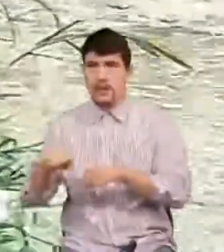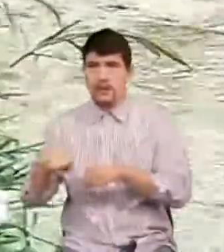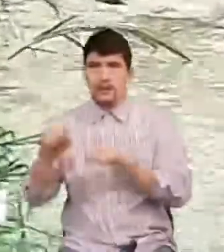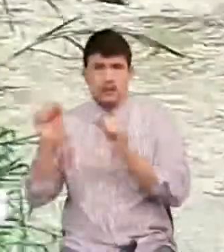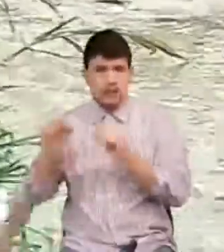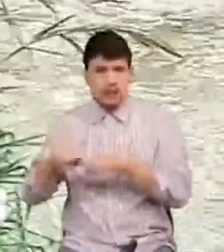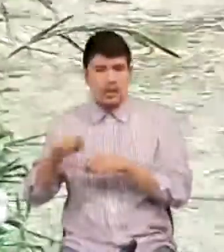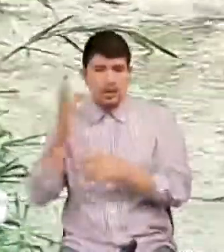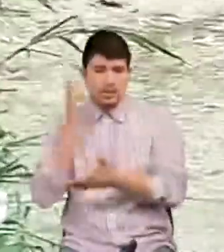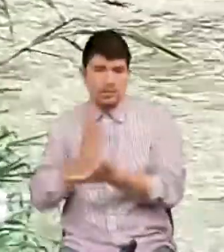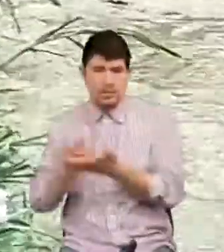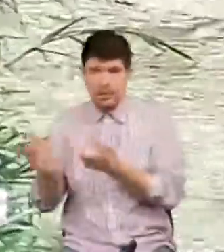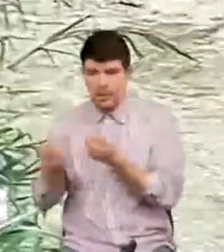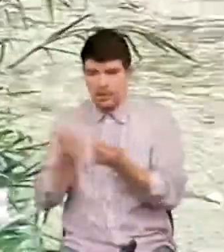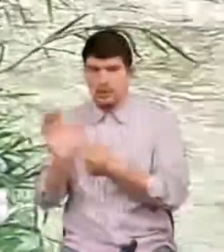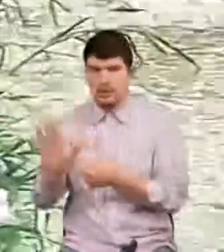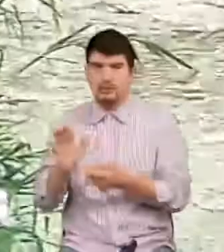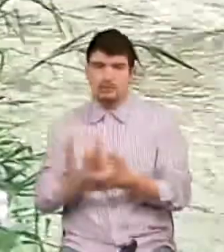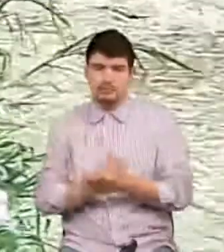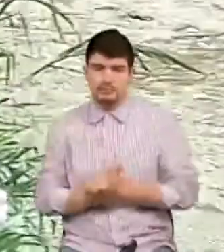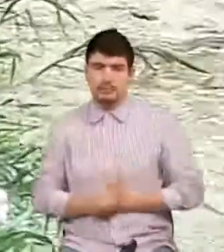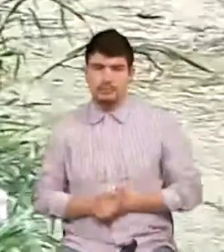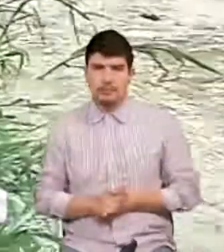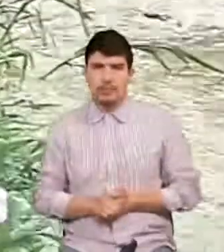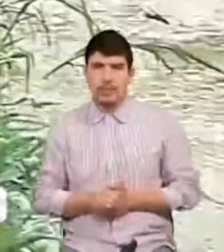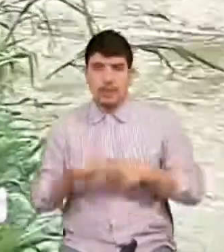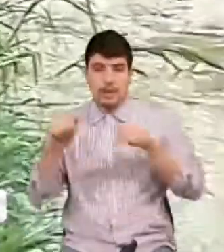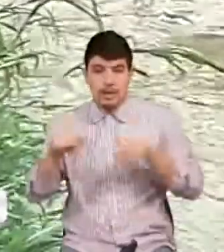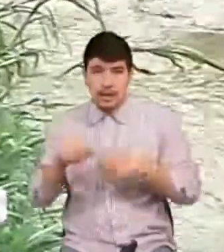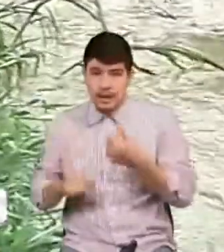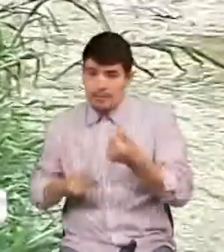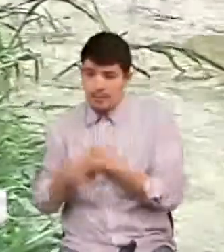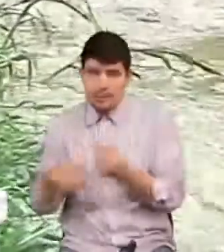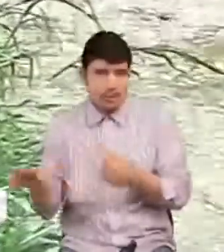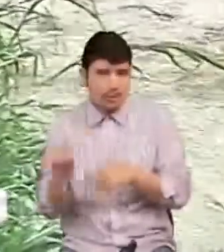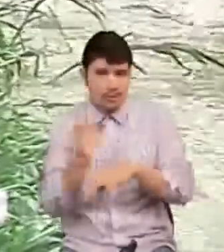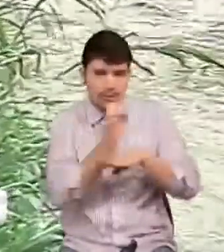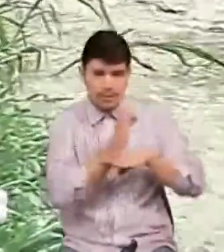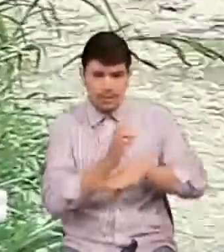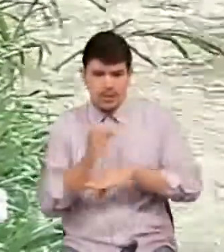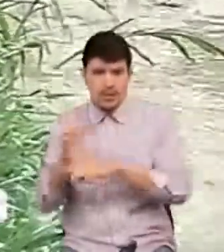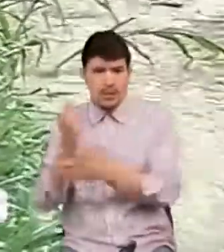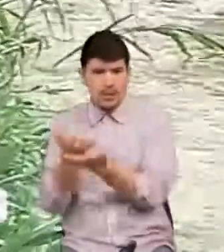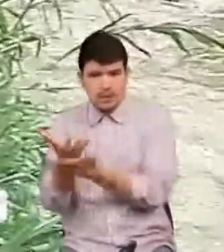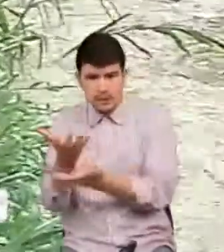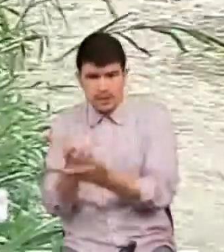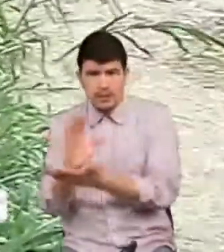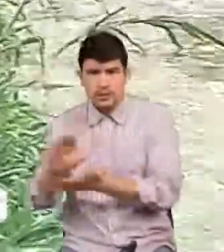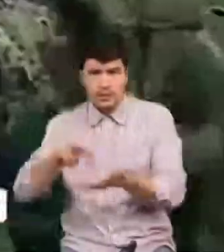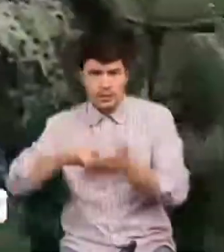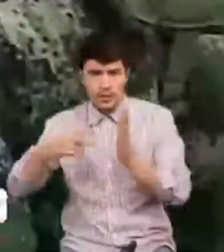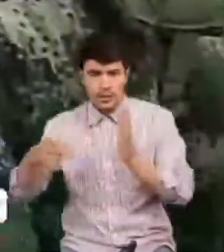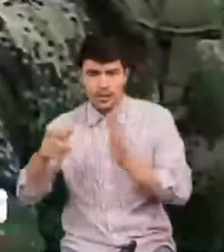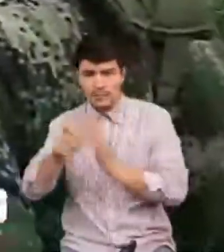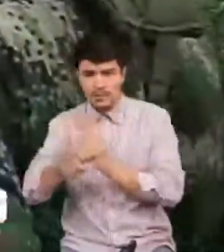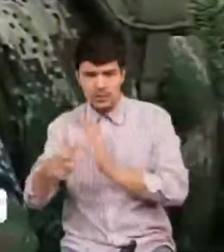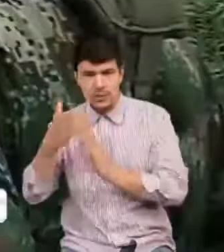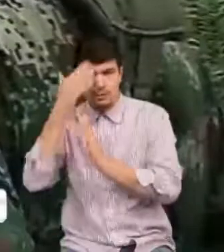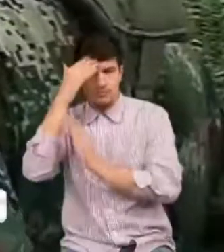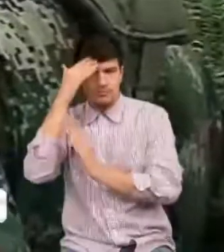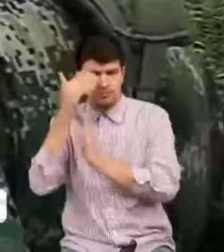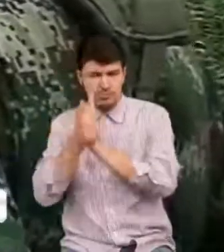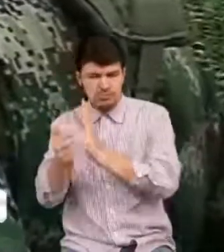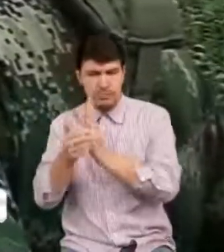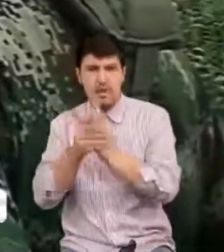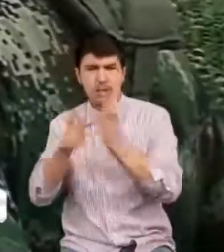completamente distinto en una situación de mensaje articulado. Aquí vamos a estar todos los actores con recomendaciones técnicas de expertos que nos van a permitir